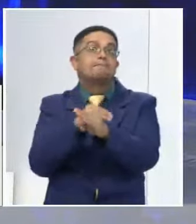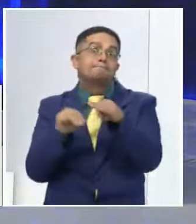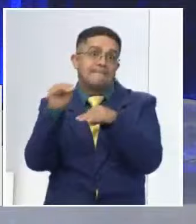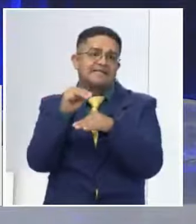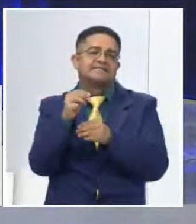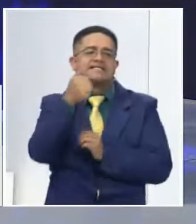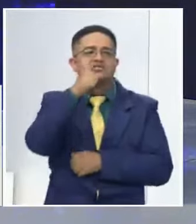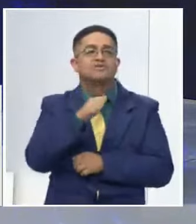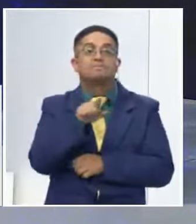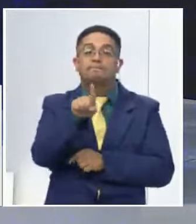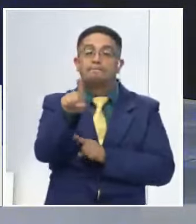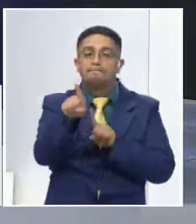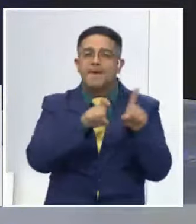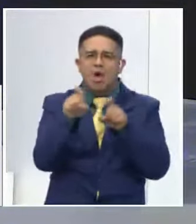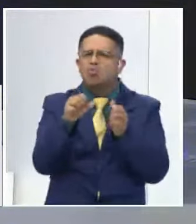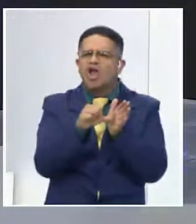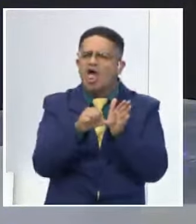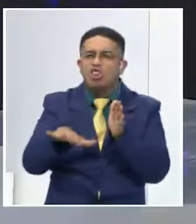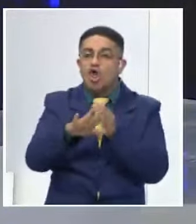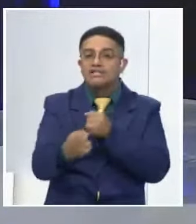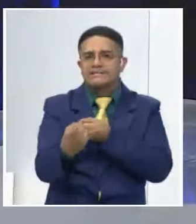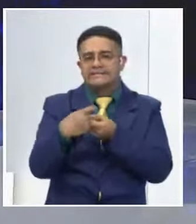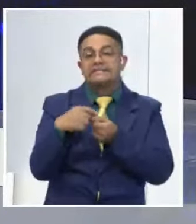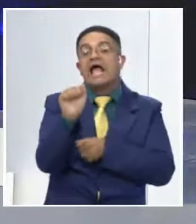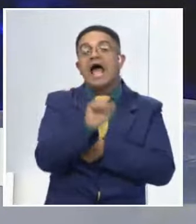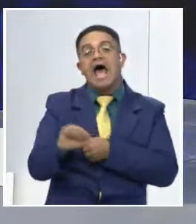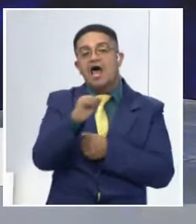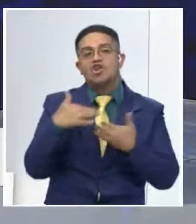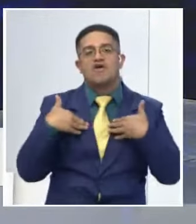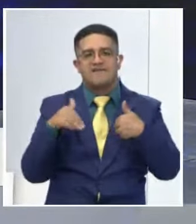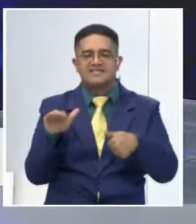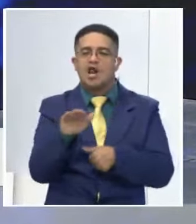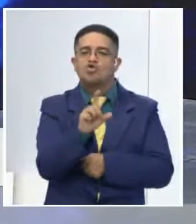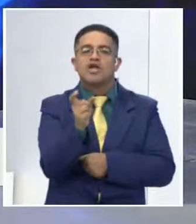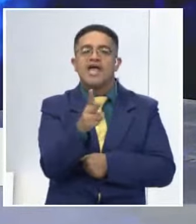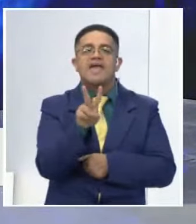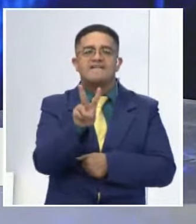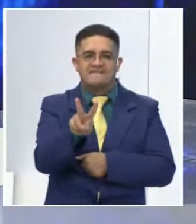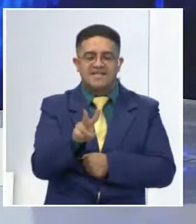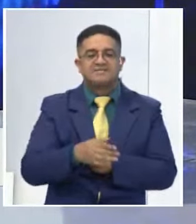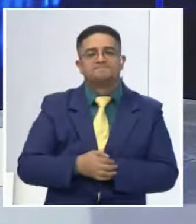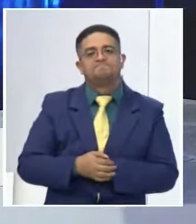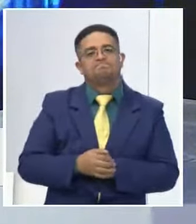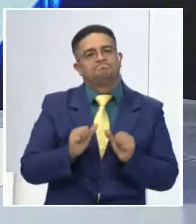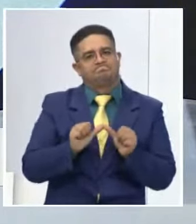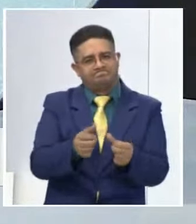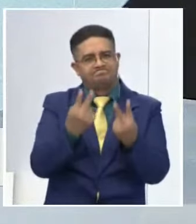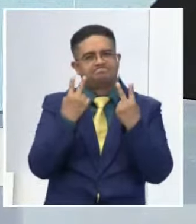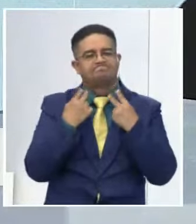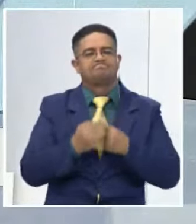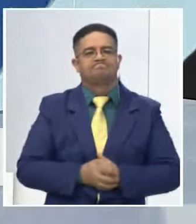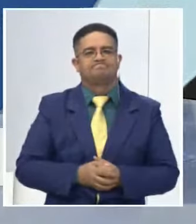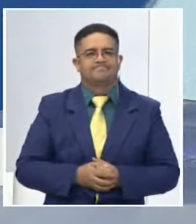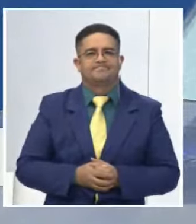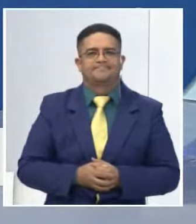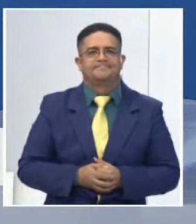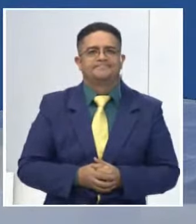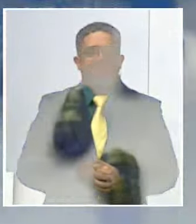cirugía oral. Preguntas, comentarios, redes sociales, @salud_gb, @soycarvajaljose. Pausa y regresamos.